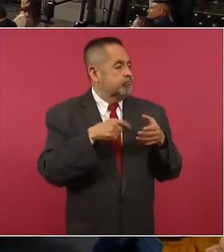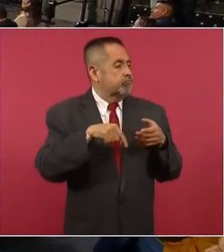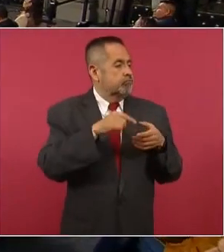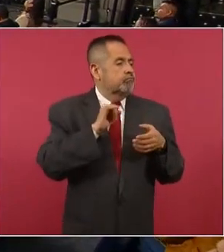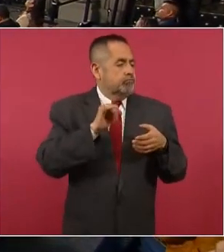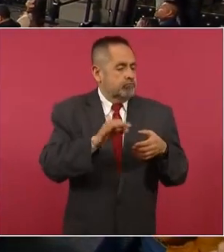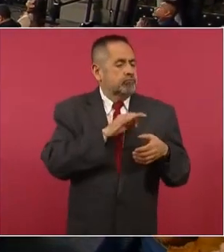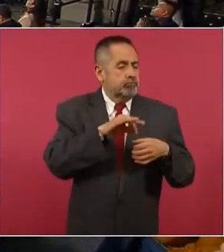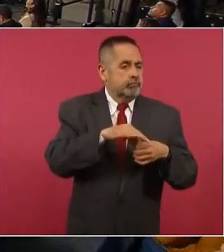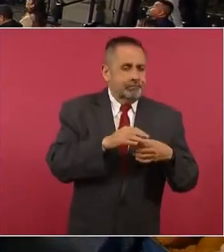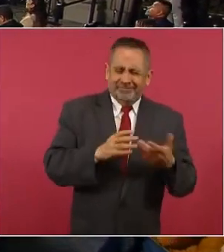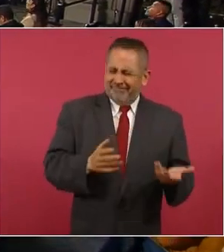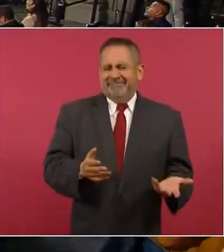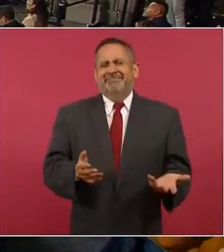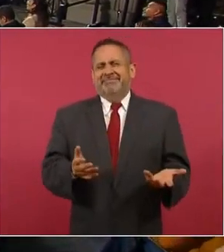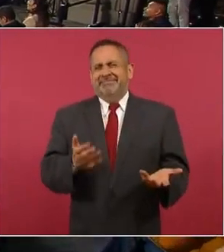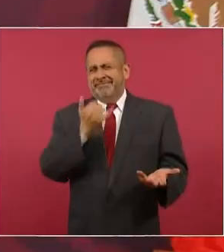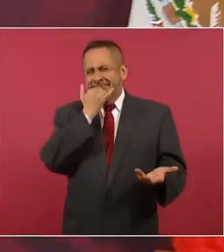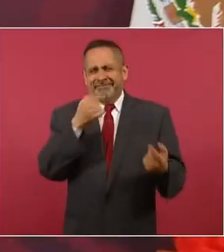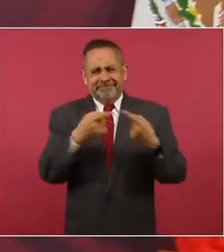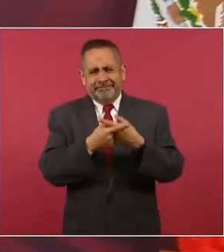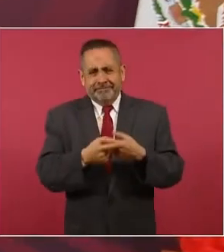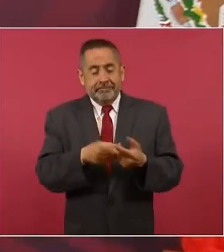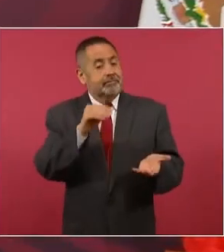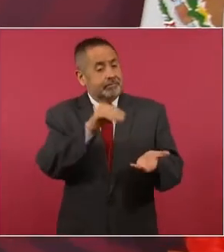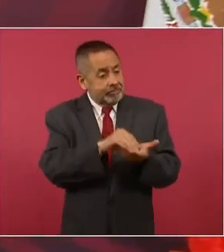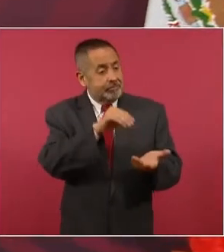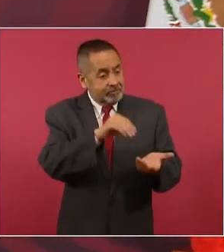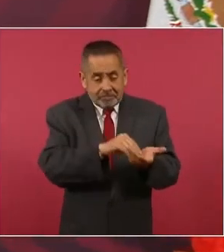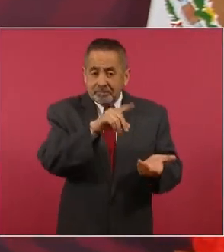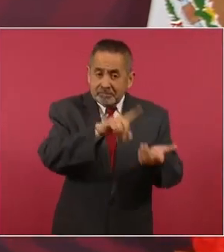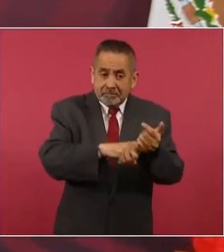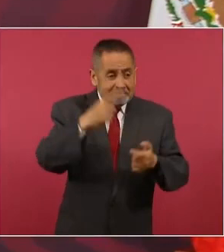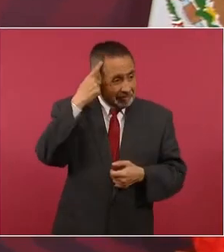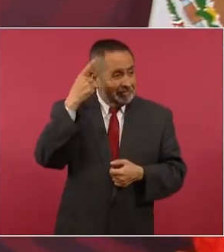Entonces, eso no se supera.